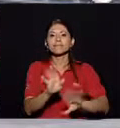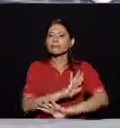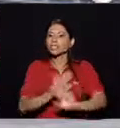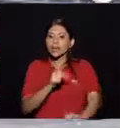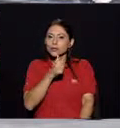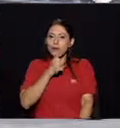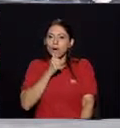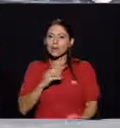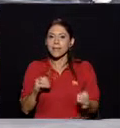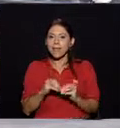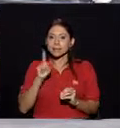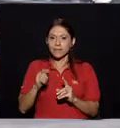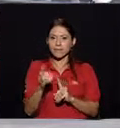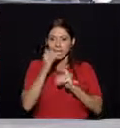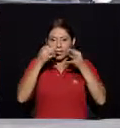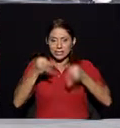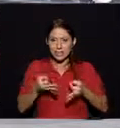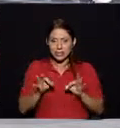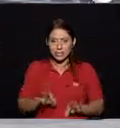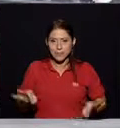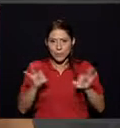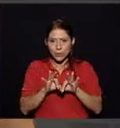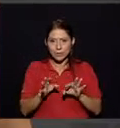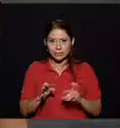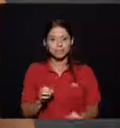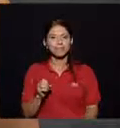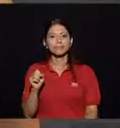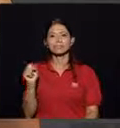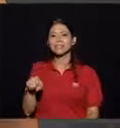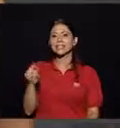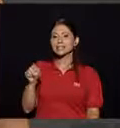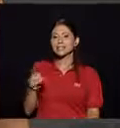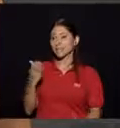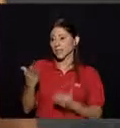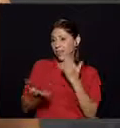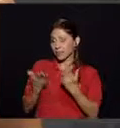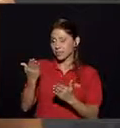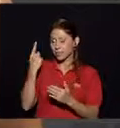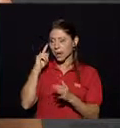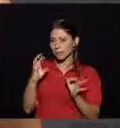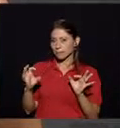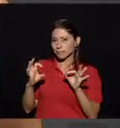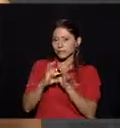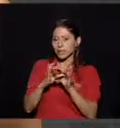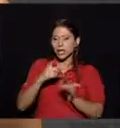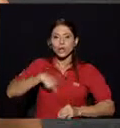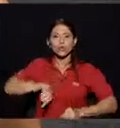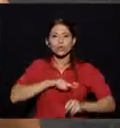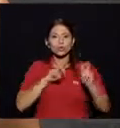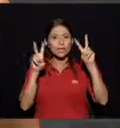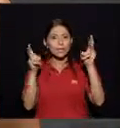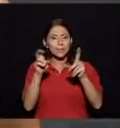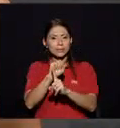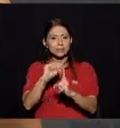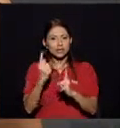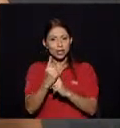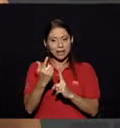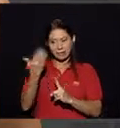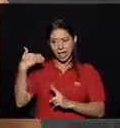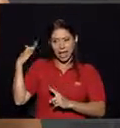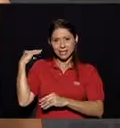o sea, hay que tomar decisiones importantes en esta materia. Sí, tal vez para ponerlo en contexto, nosotros en materia social hace